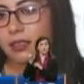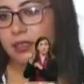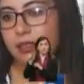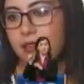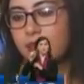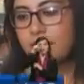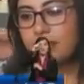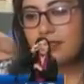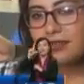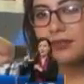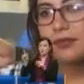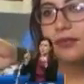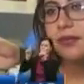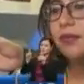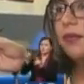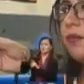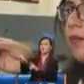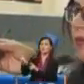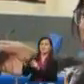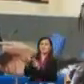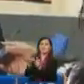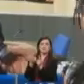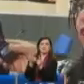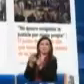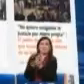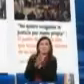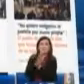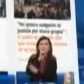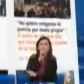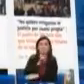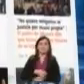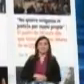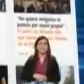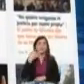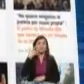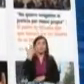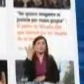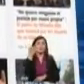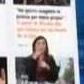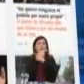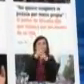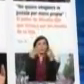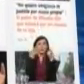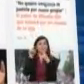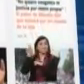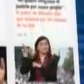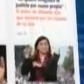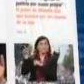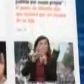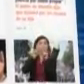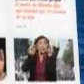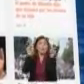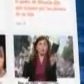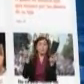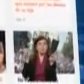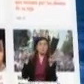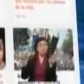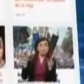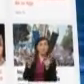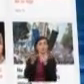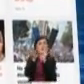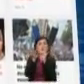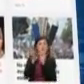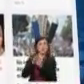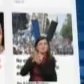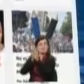a Guillermo Lasso, a lo cual él no supo decir nada. El 15 de marzo pasado, Página 12, diario fuertemente alineado al